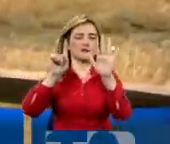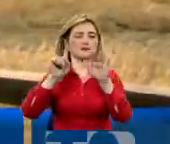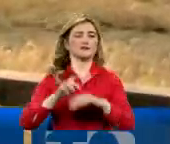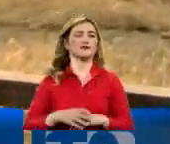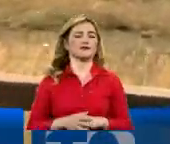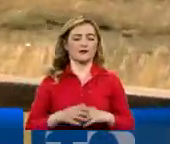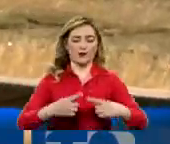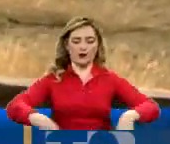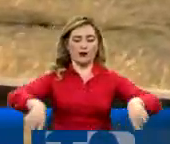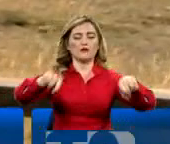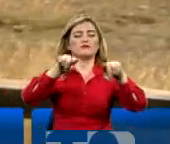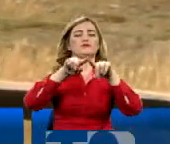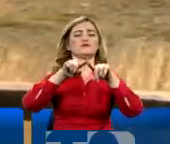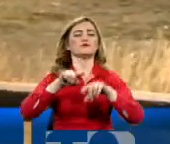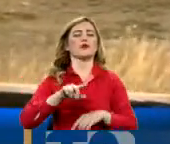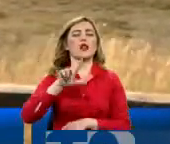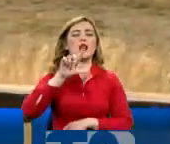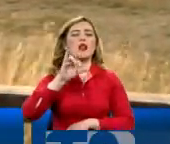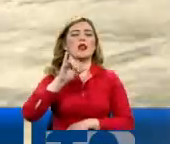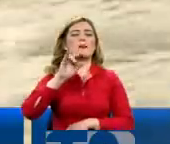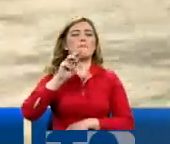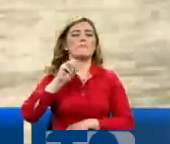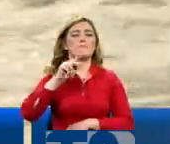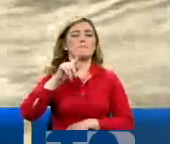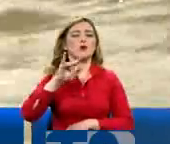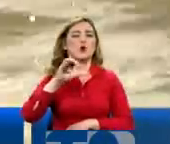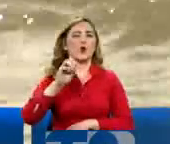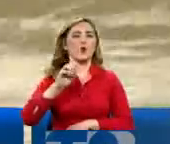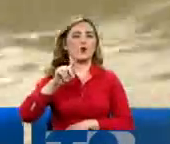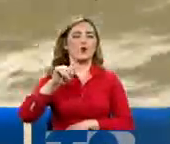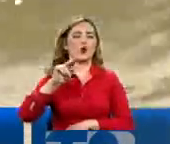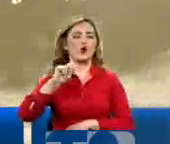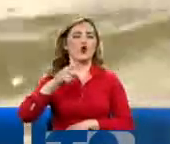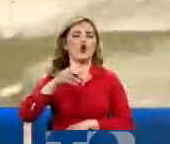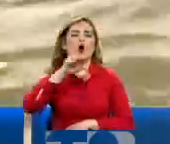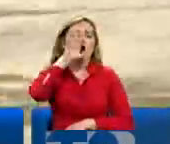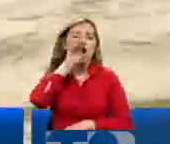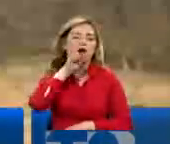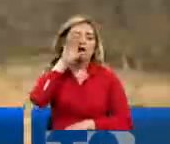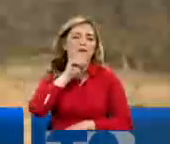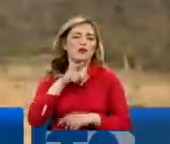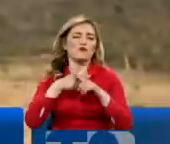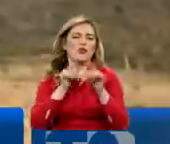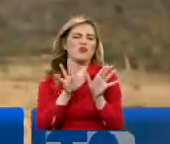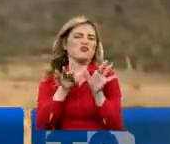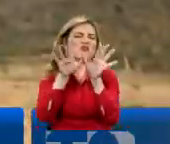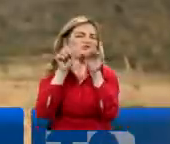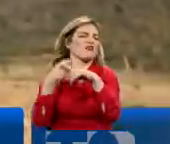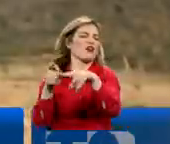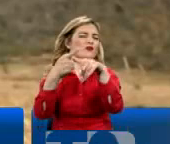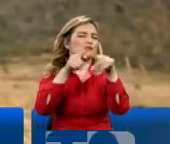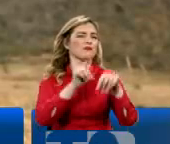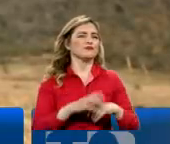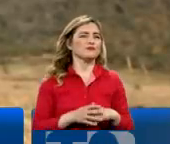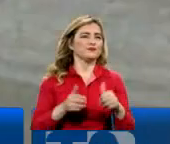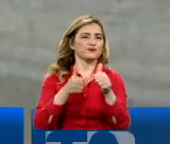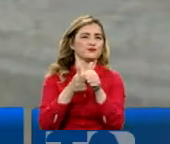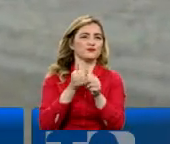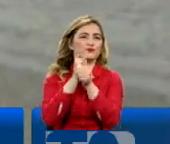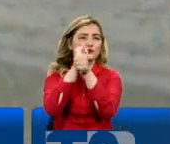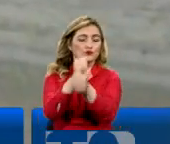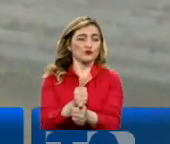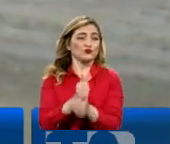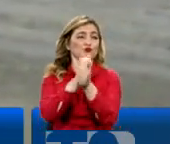bordear la laguna de limpio pongo el hogar de varias especies de patos y gaviotas andinas en las planicies cercanas se observa caballos